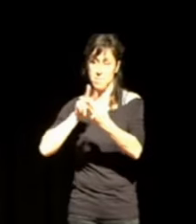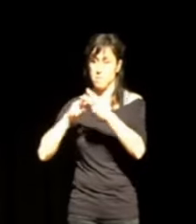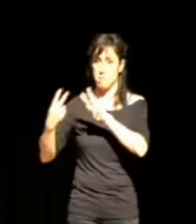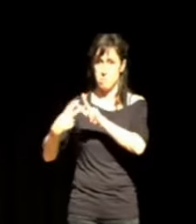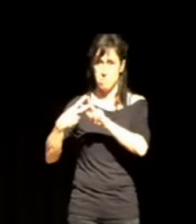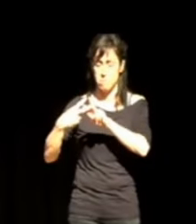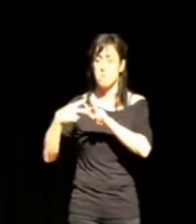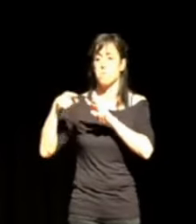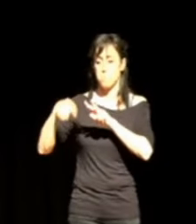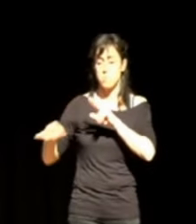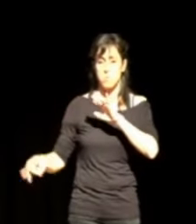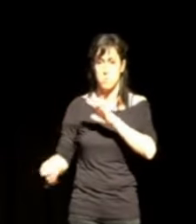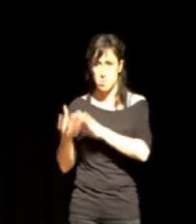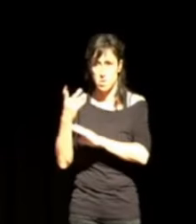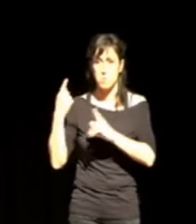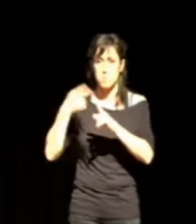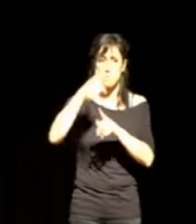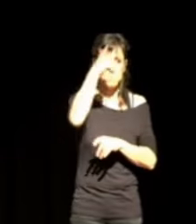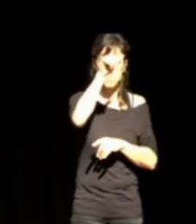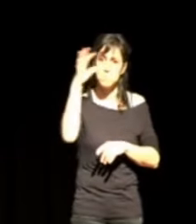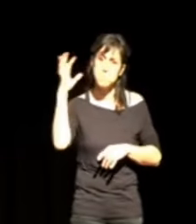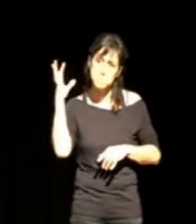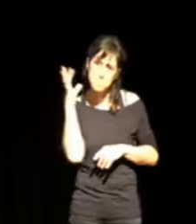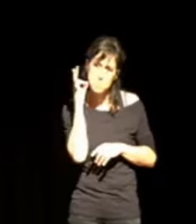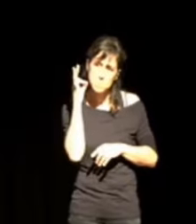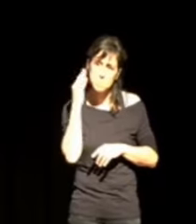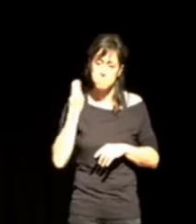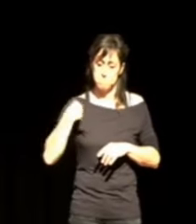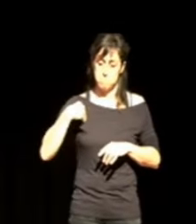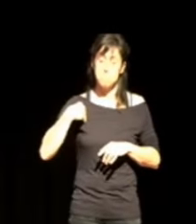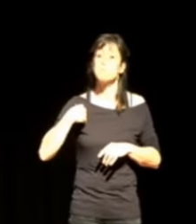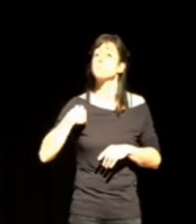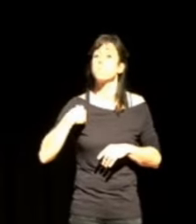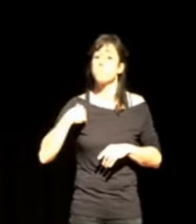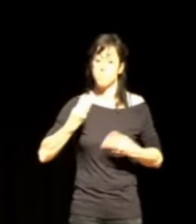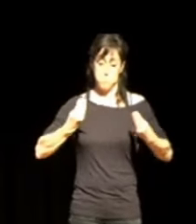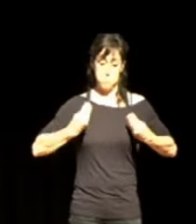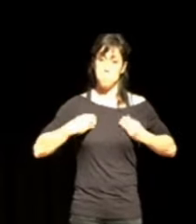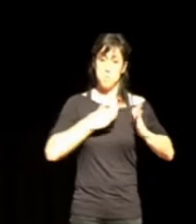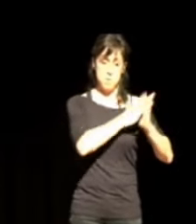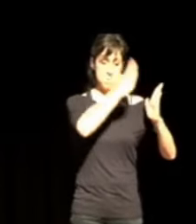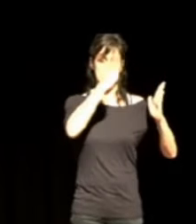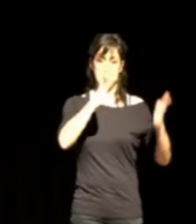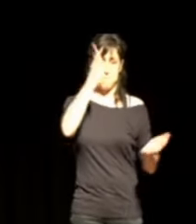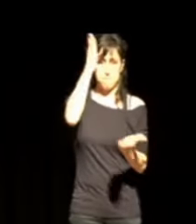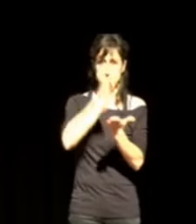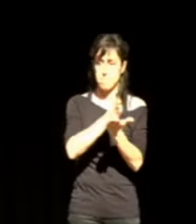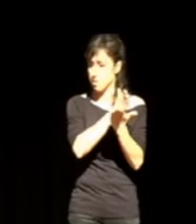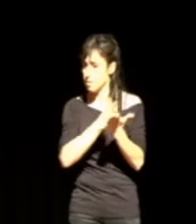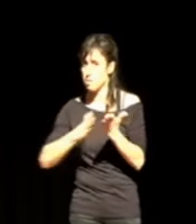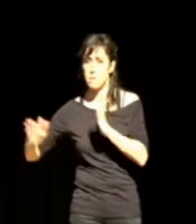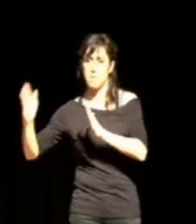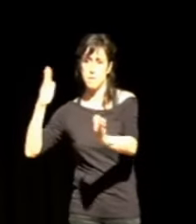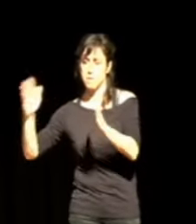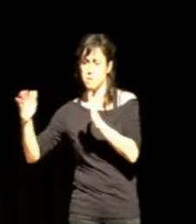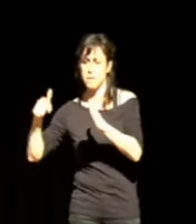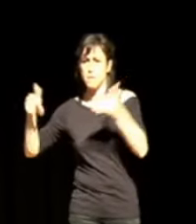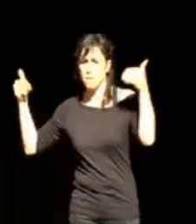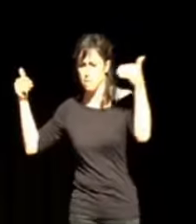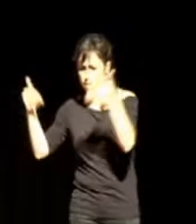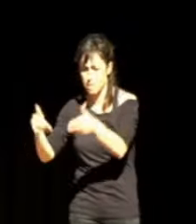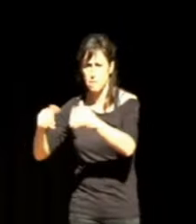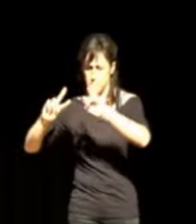que las mujeres y los hombres de la segunda mitad de la vida aprendiesen a escucharse. ¿Qué siento? ¿Qué pienso? ¿Qué